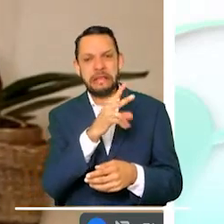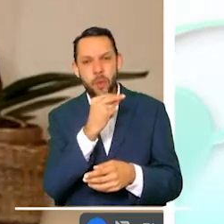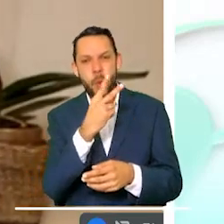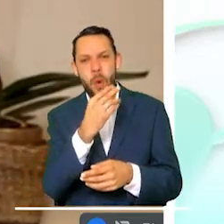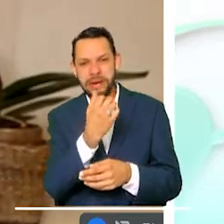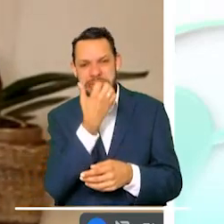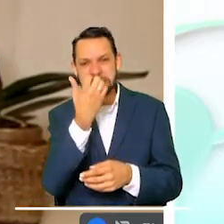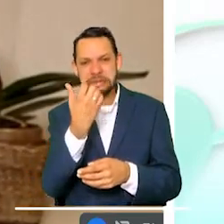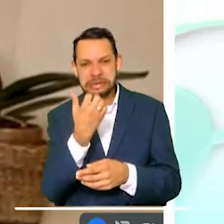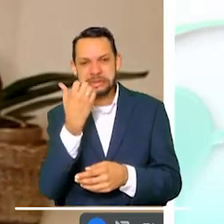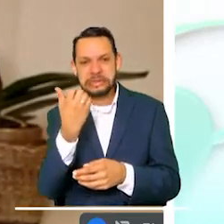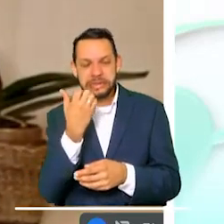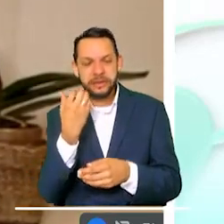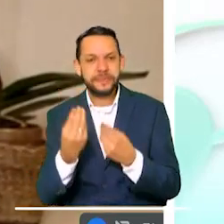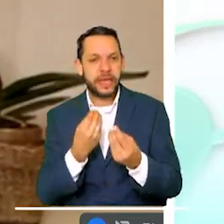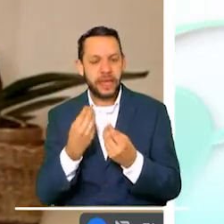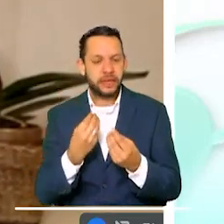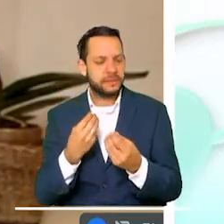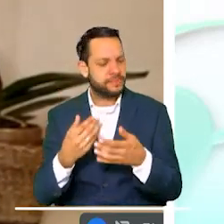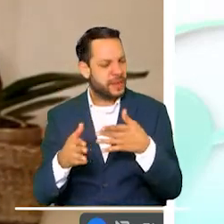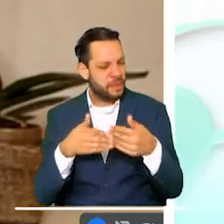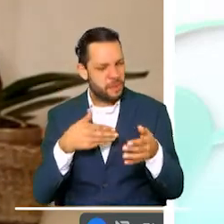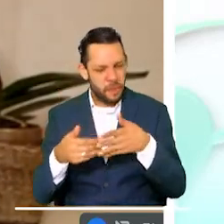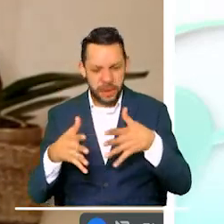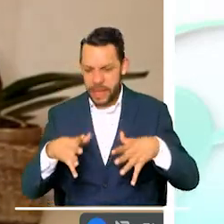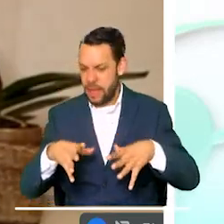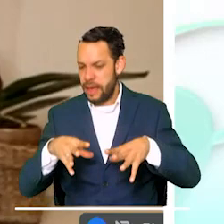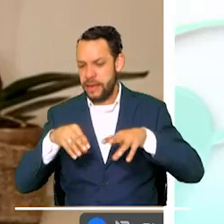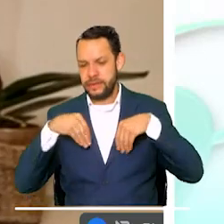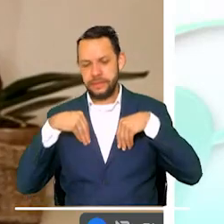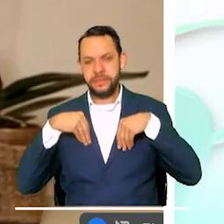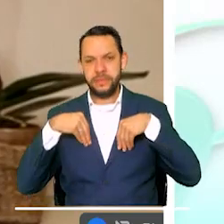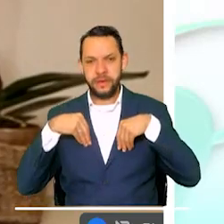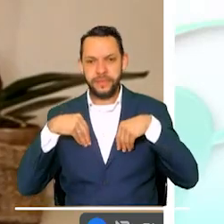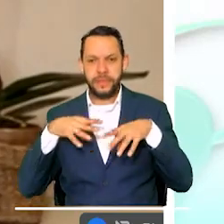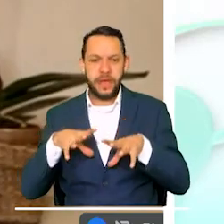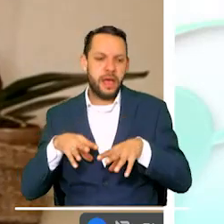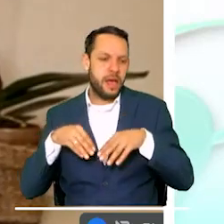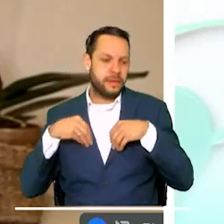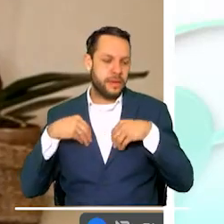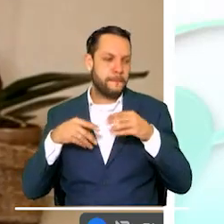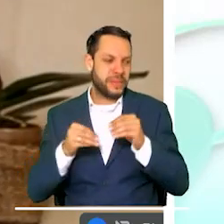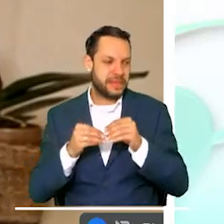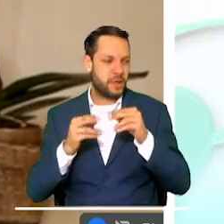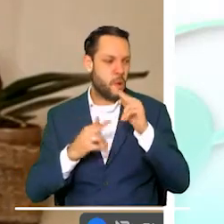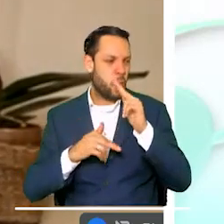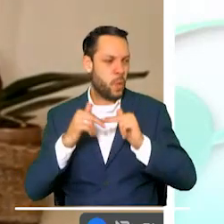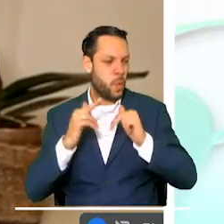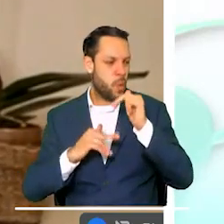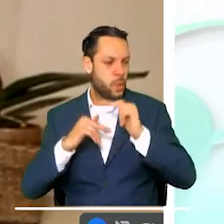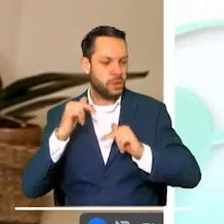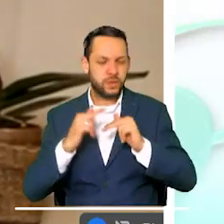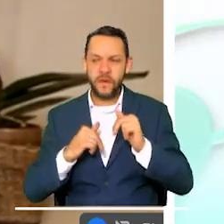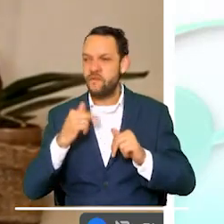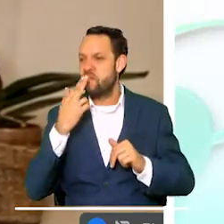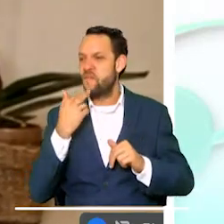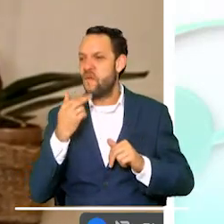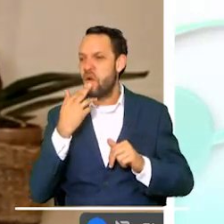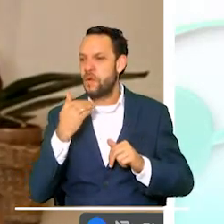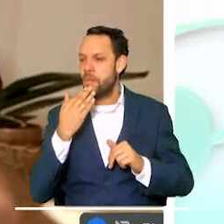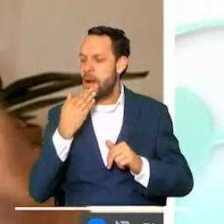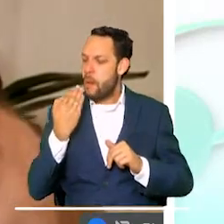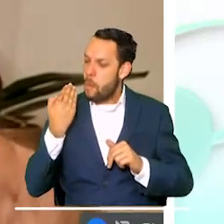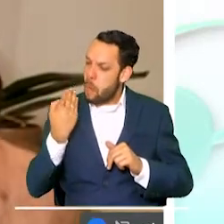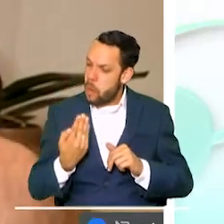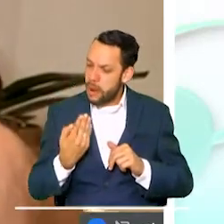y también aceptar desde ese punto de inicio y podemos desarrollar la amabilidad con nosotros como punto de partida y como